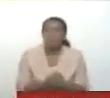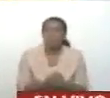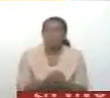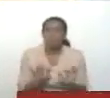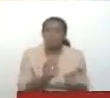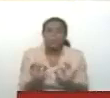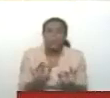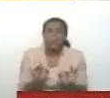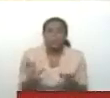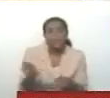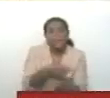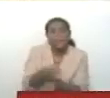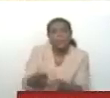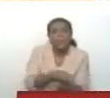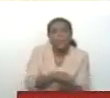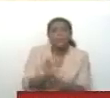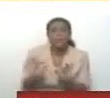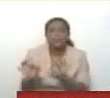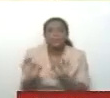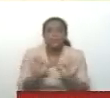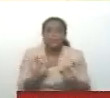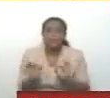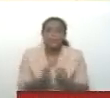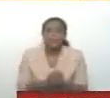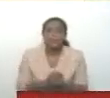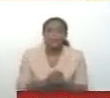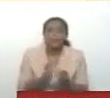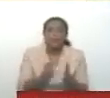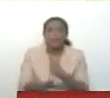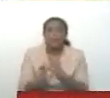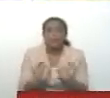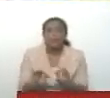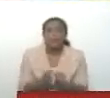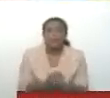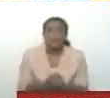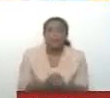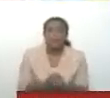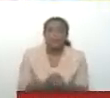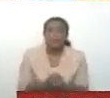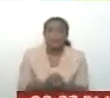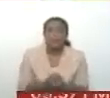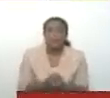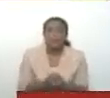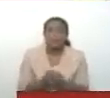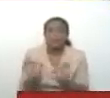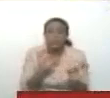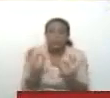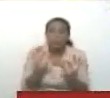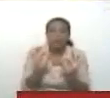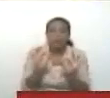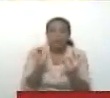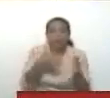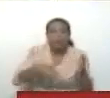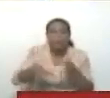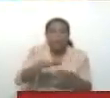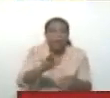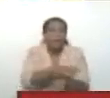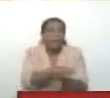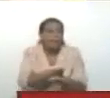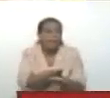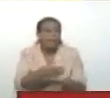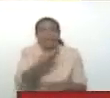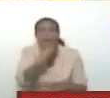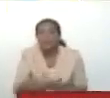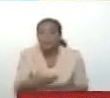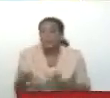cantidad de música y danza de casi toda Venezuela, pero nos conocen más por la cantada del